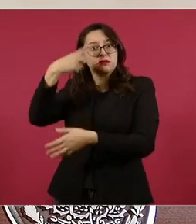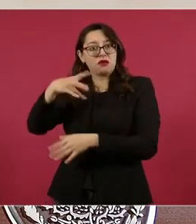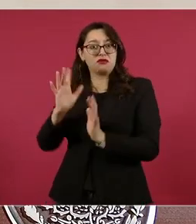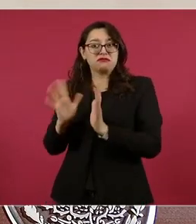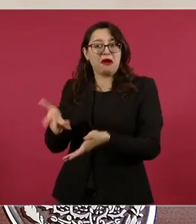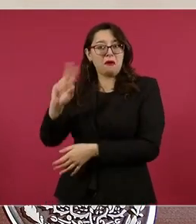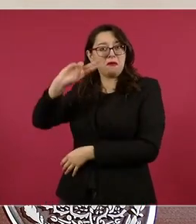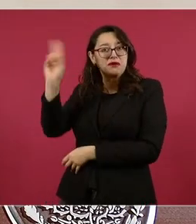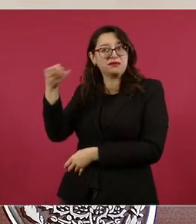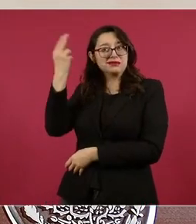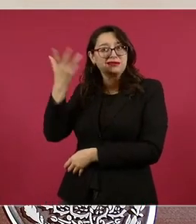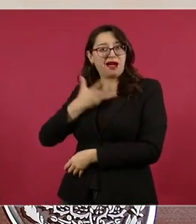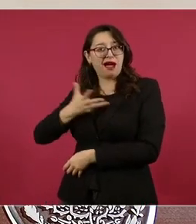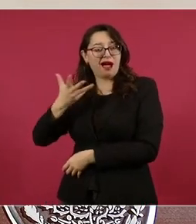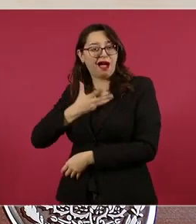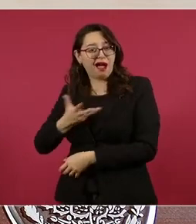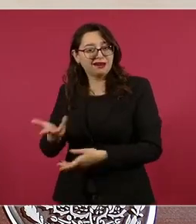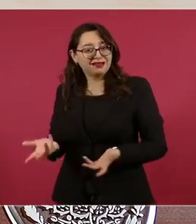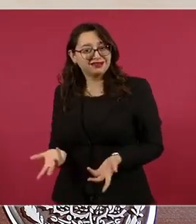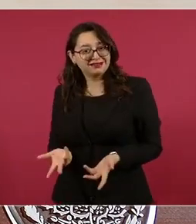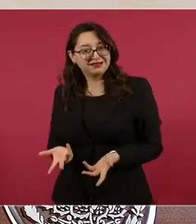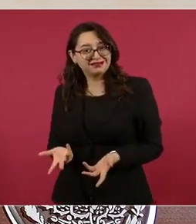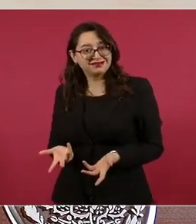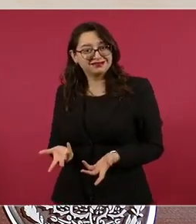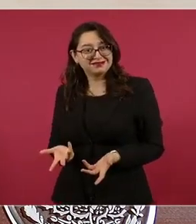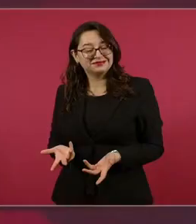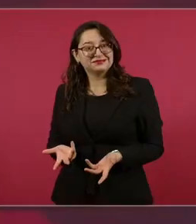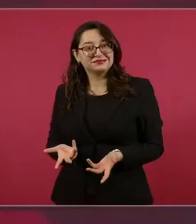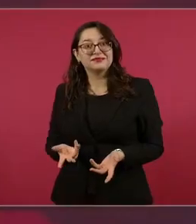universidades y últimamente